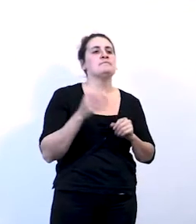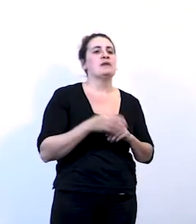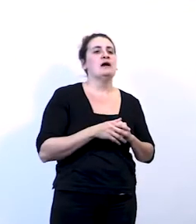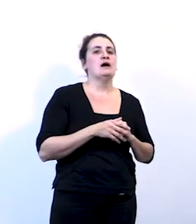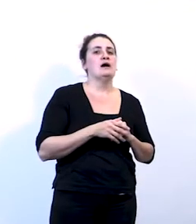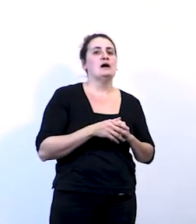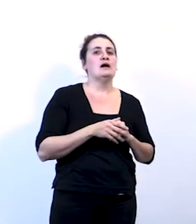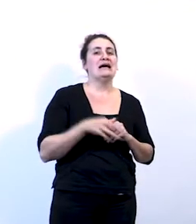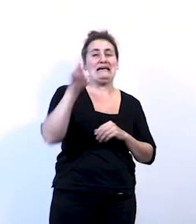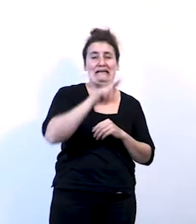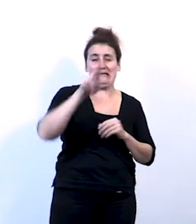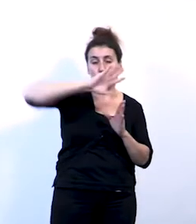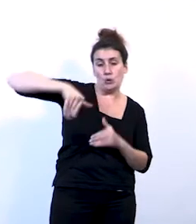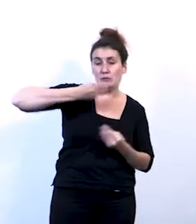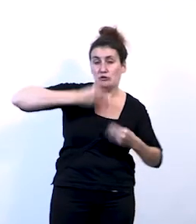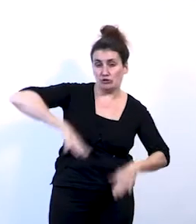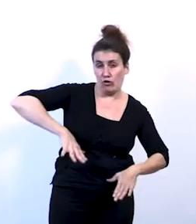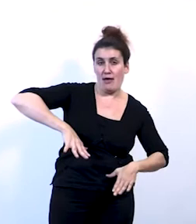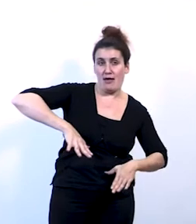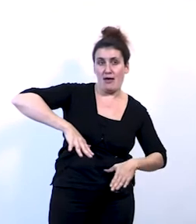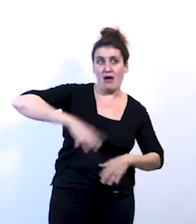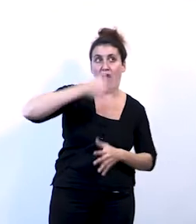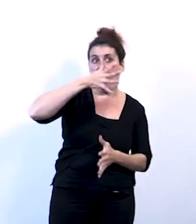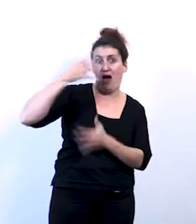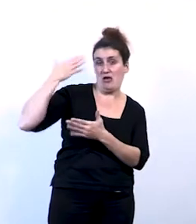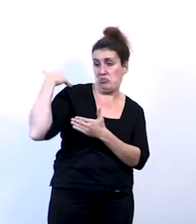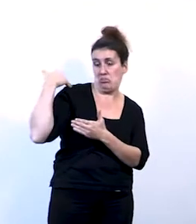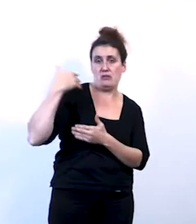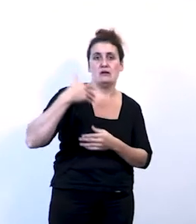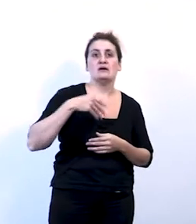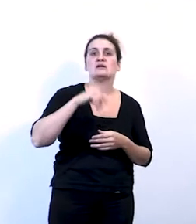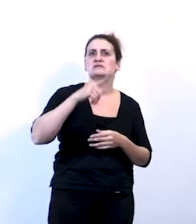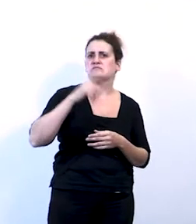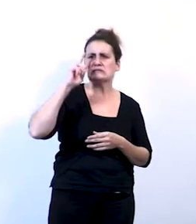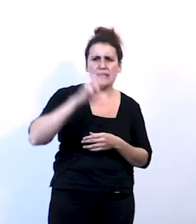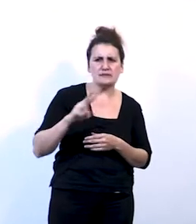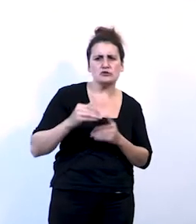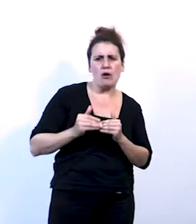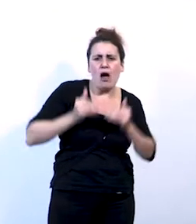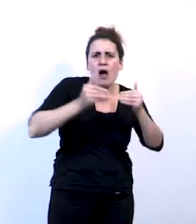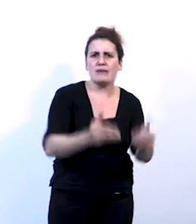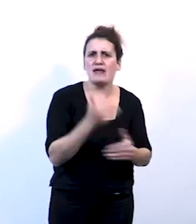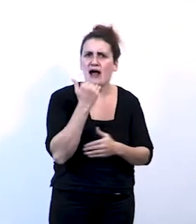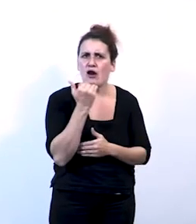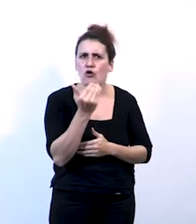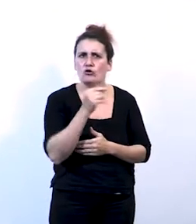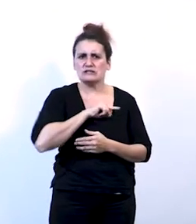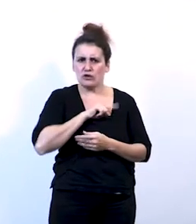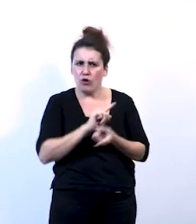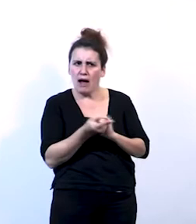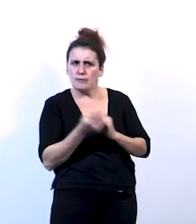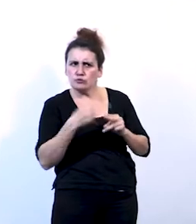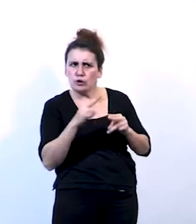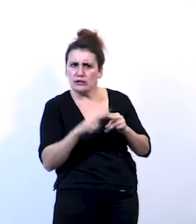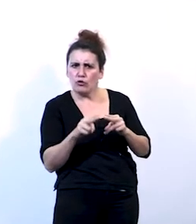el último repaso que has hecho histórico, en los últimos años, ¿se ha visto avanzar algo en ese sentido por los cambios políticos